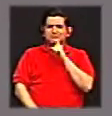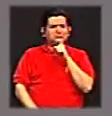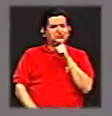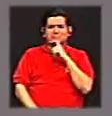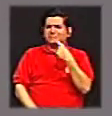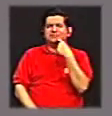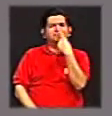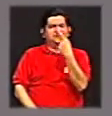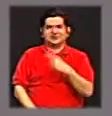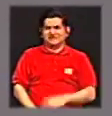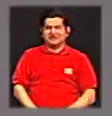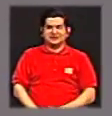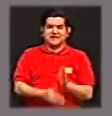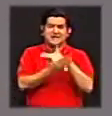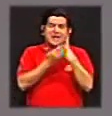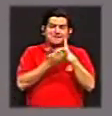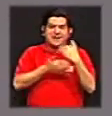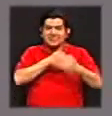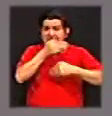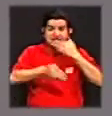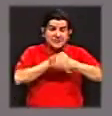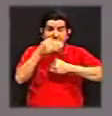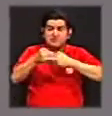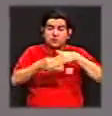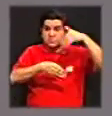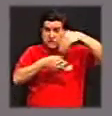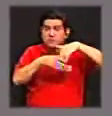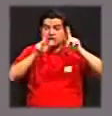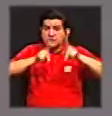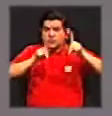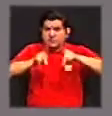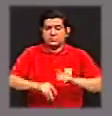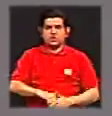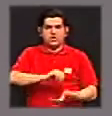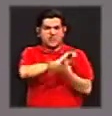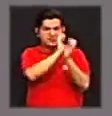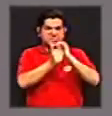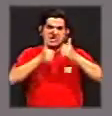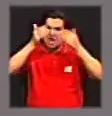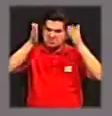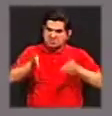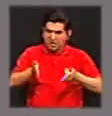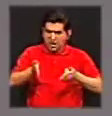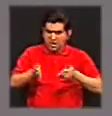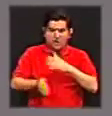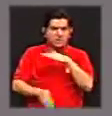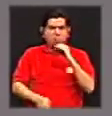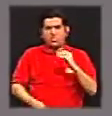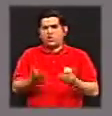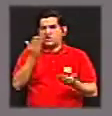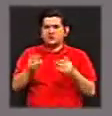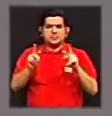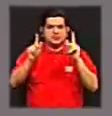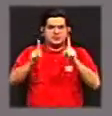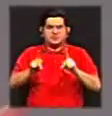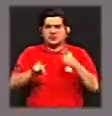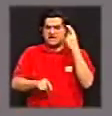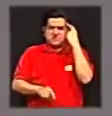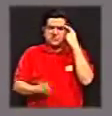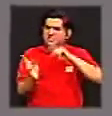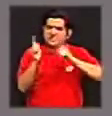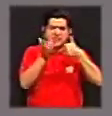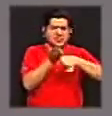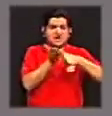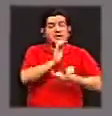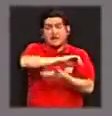decir la parte dinámica, ¿verdad? De las personas, si cambian de candidatos, si de, cómo se mueven, si ya no piensan en la otra. Todas las transiciones que puede